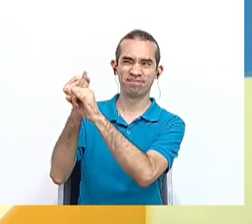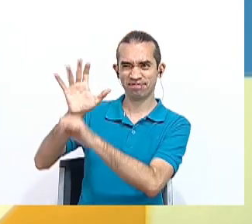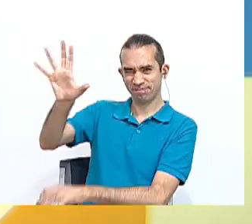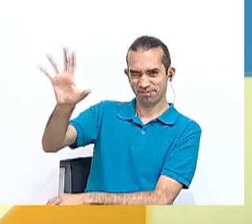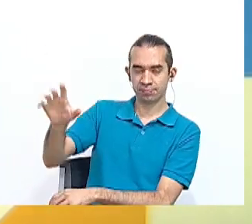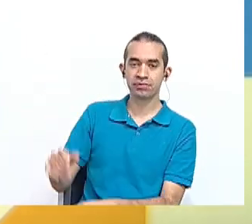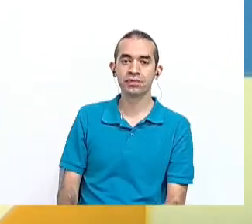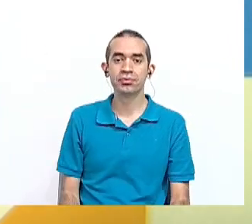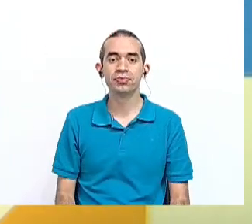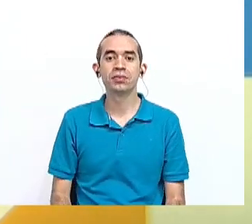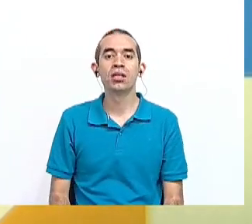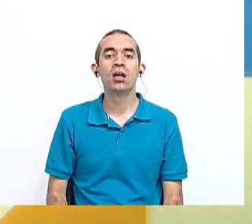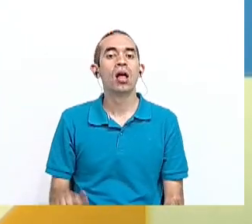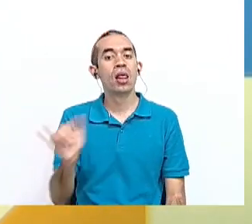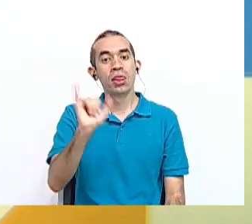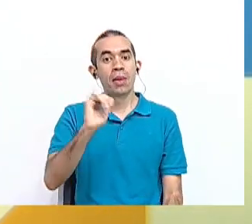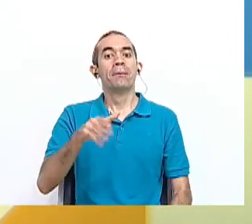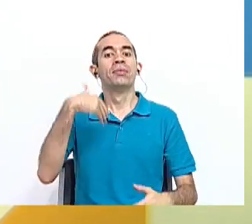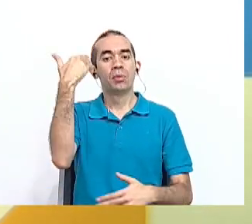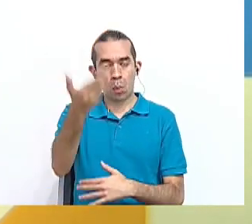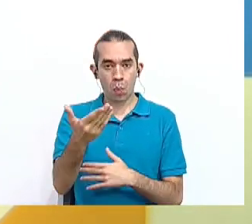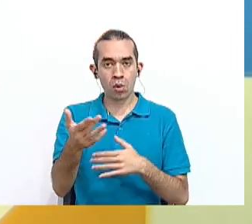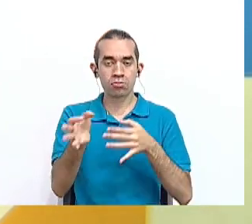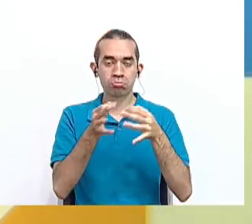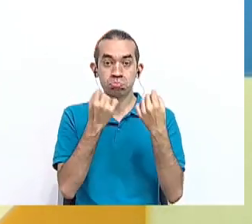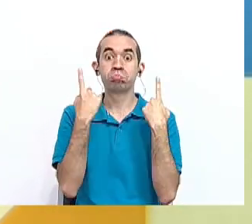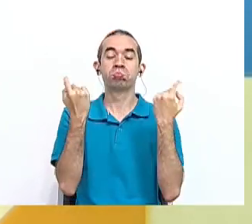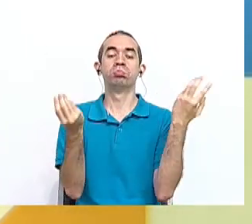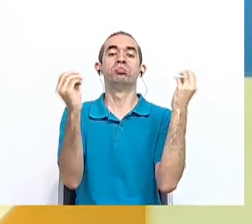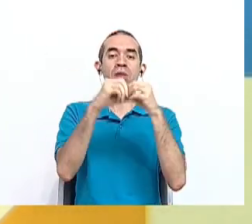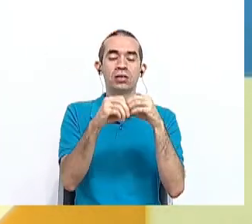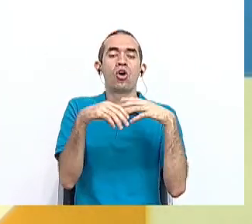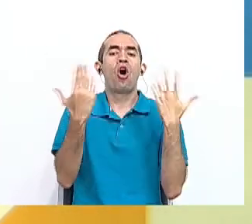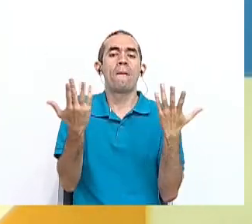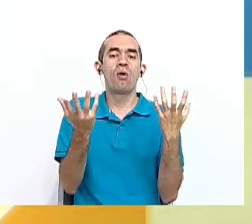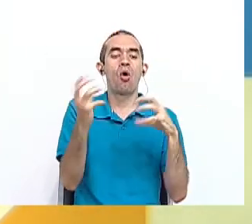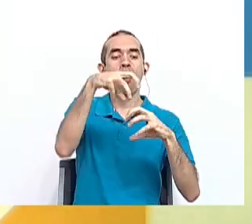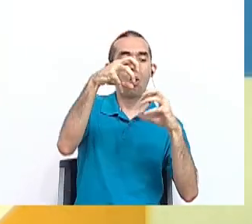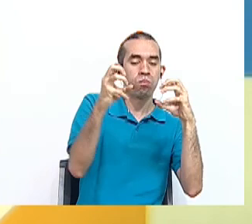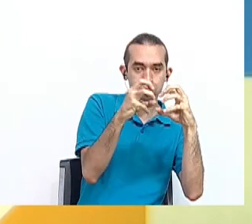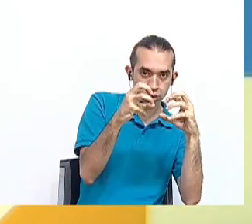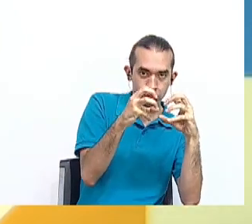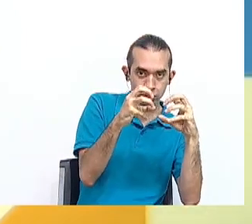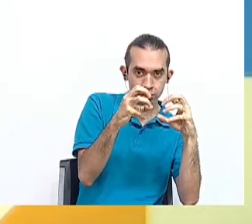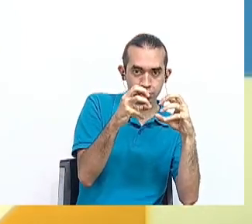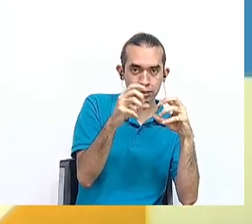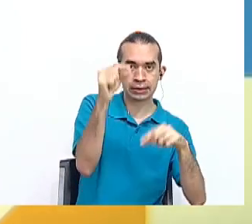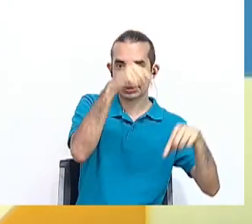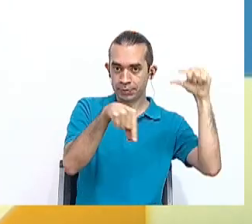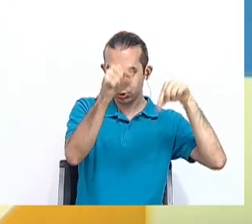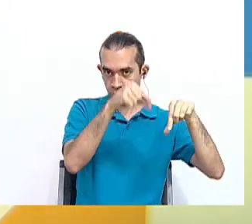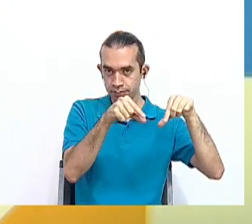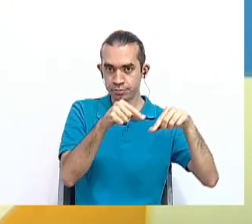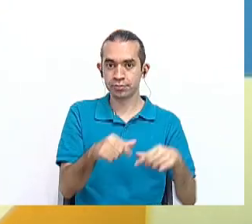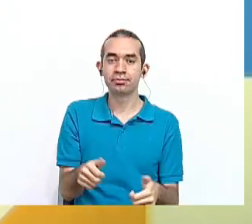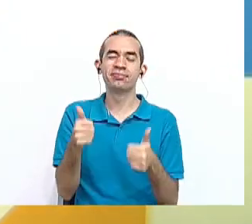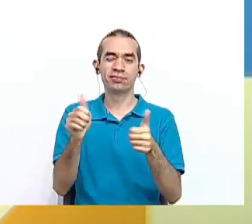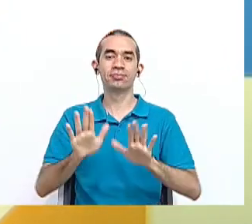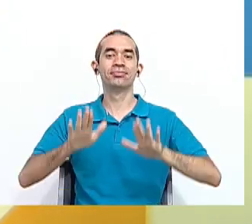también vamos a comprender aún más de la formación, tanto de compuestos químicos.